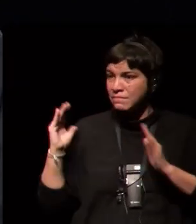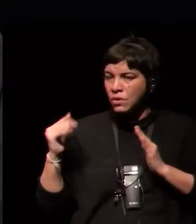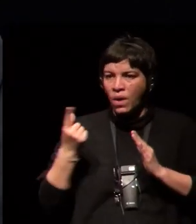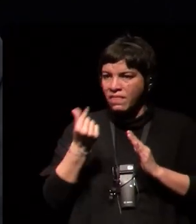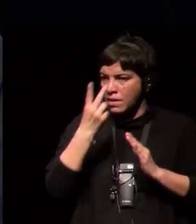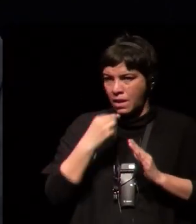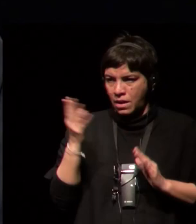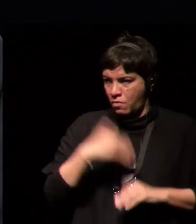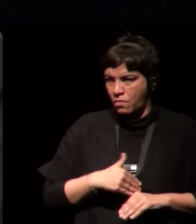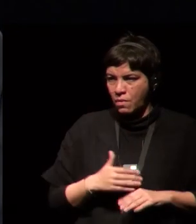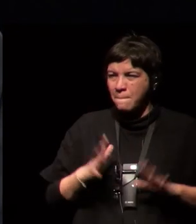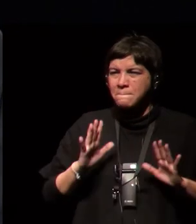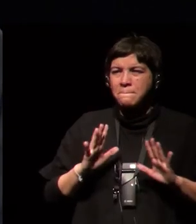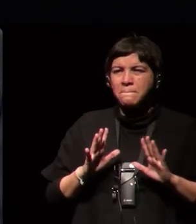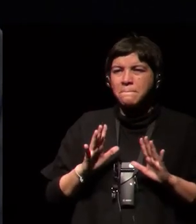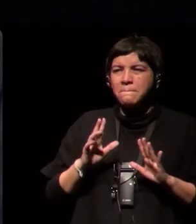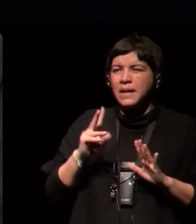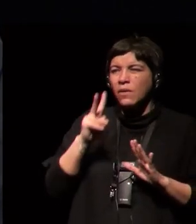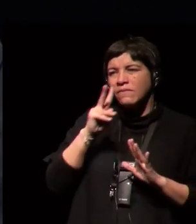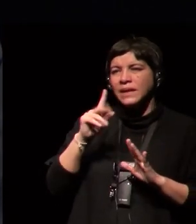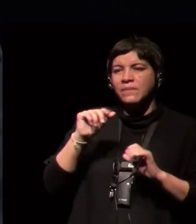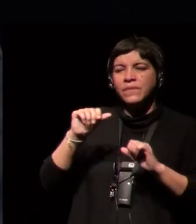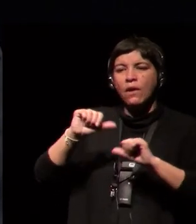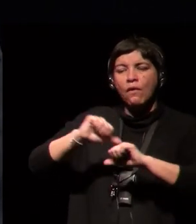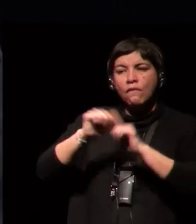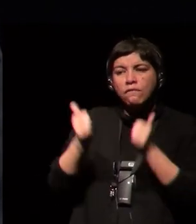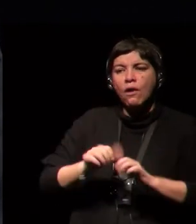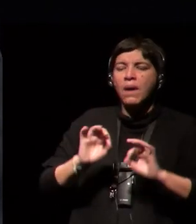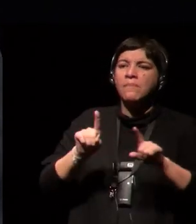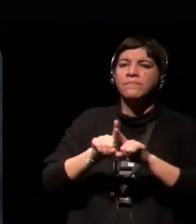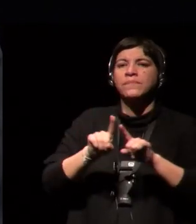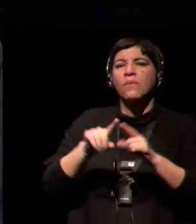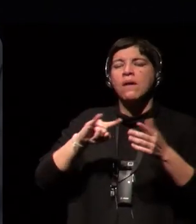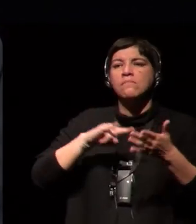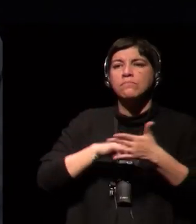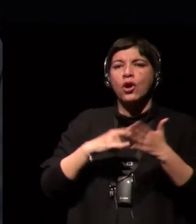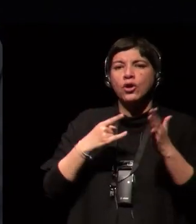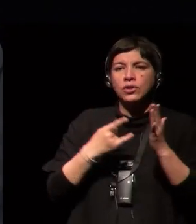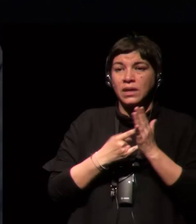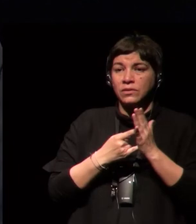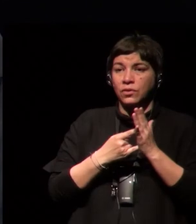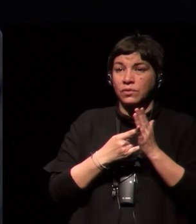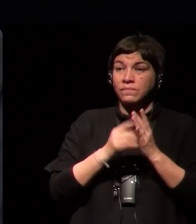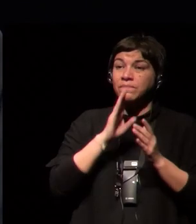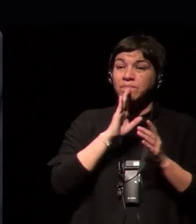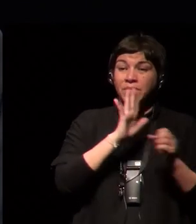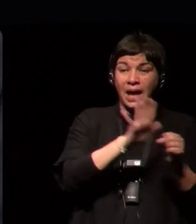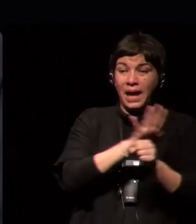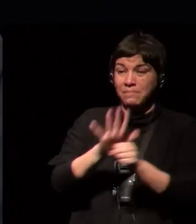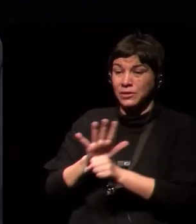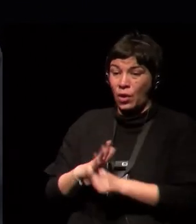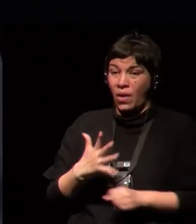la forma en que el proyecto trabajó en esos 5 cambios, ámbitos de cambio, pues